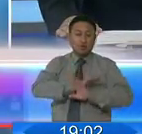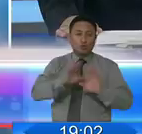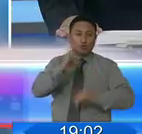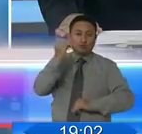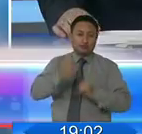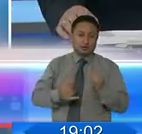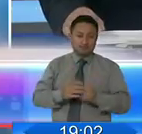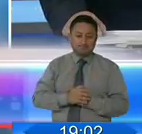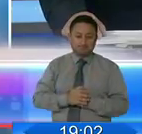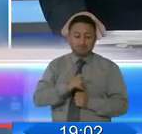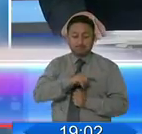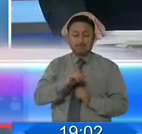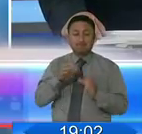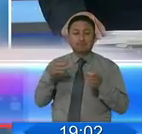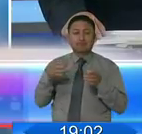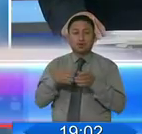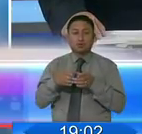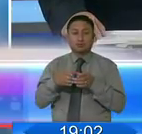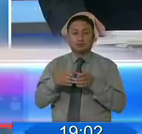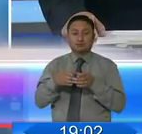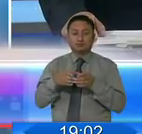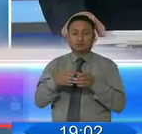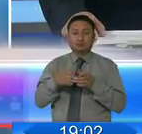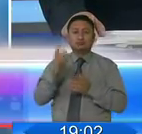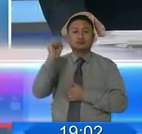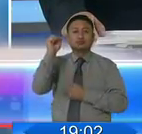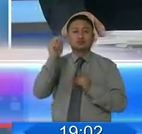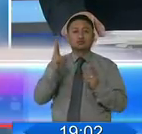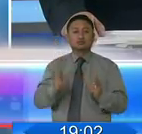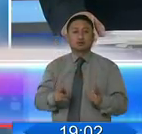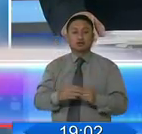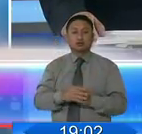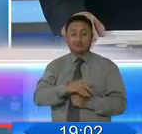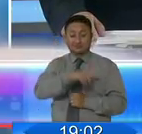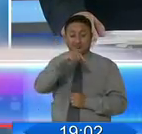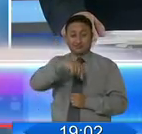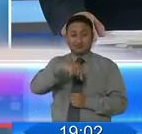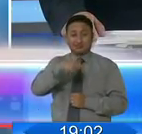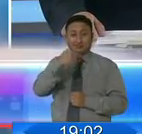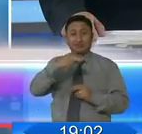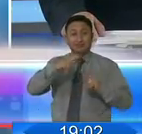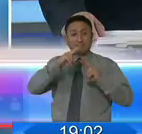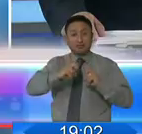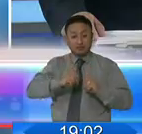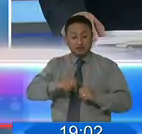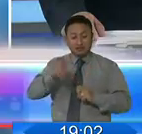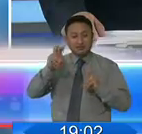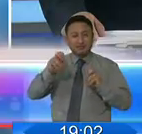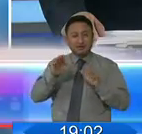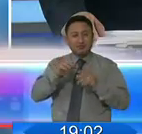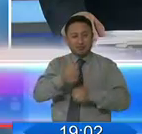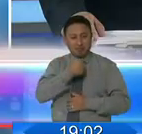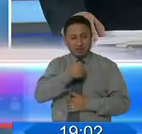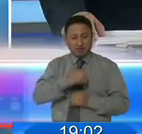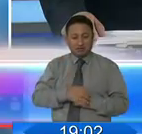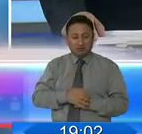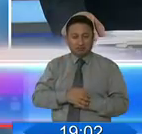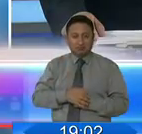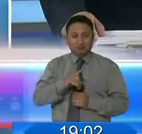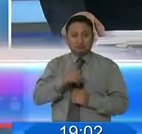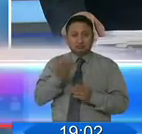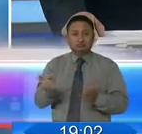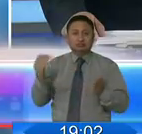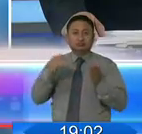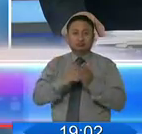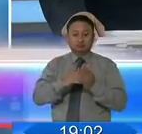que esta comisión de derechos humanos que se encuentra aquí investigando este caso tendrá una nueva oportunidad